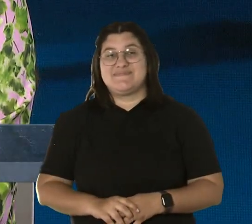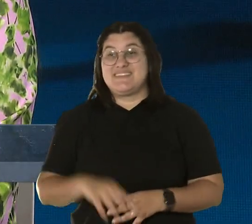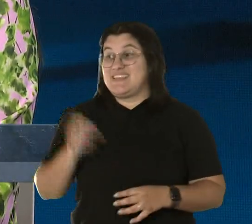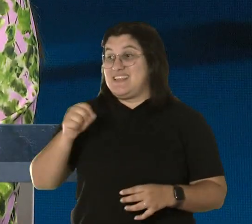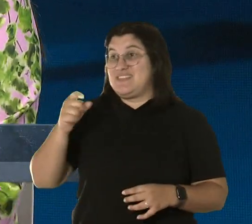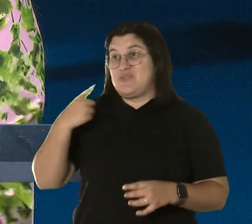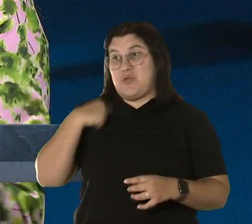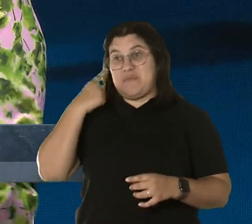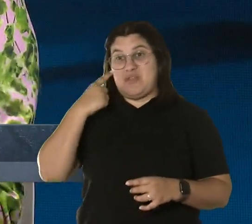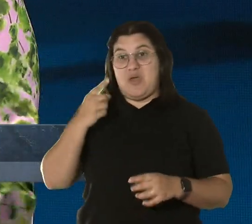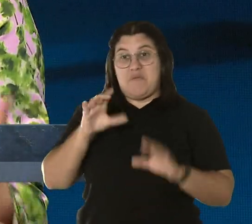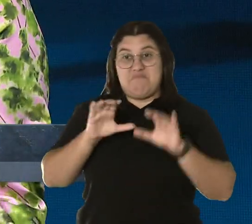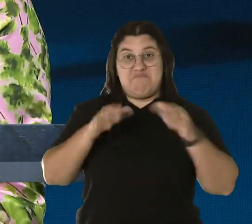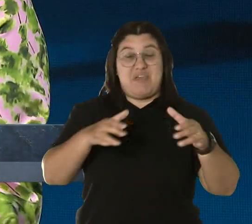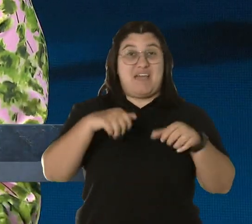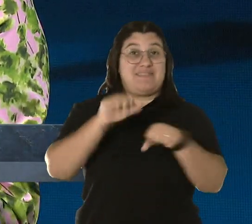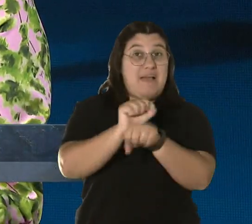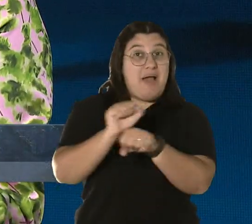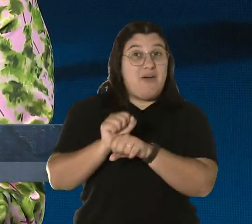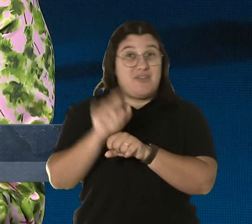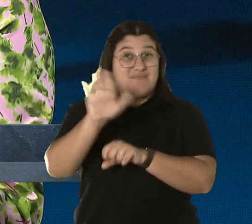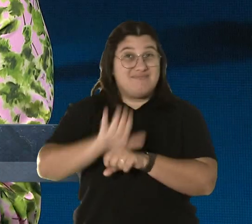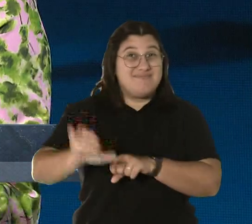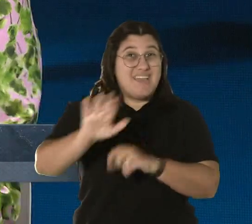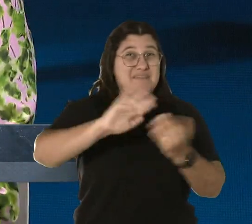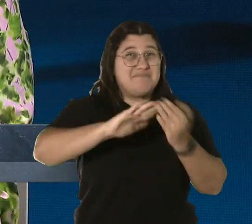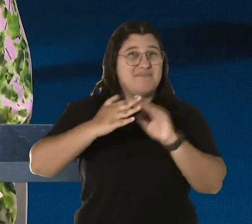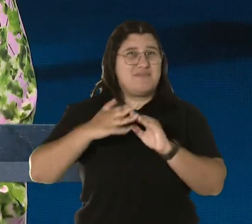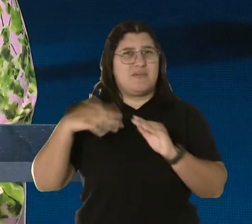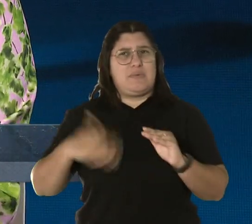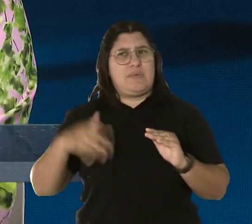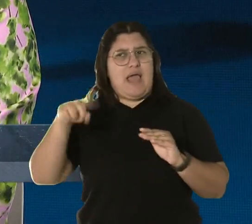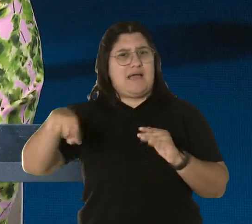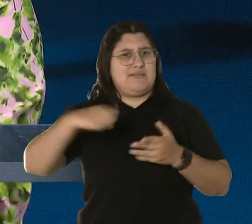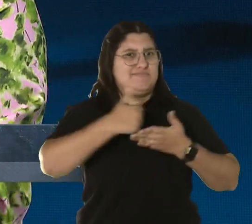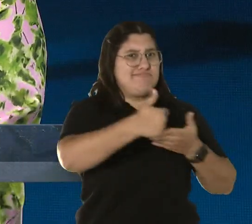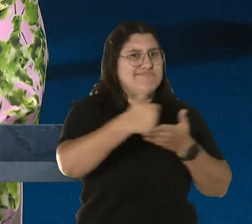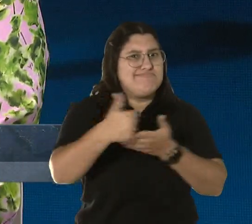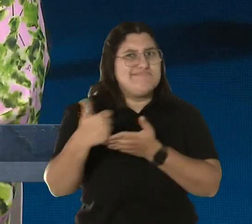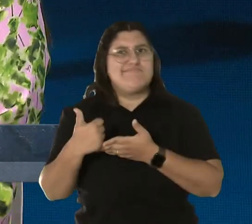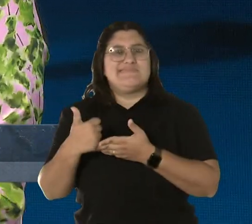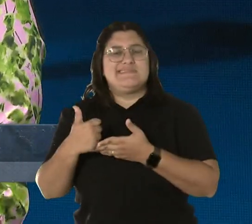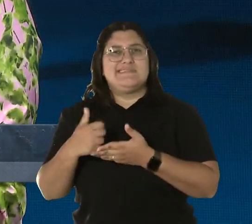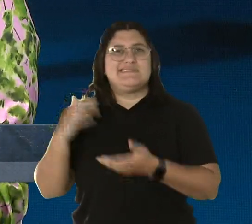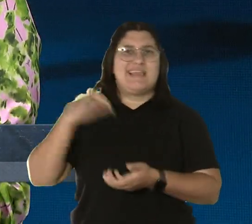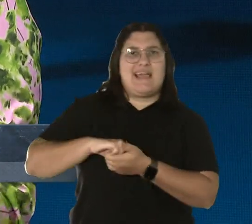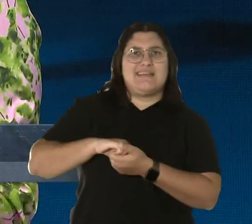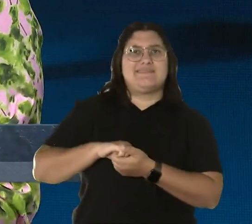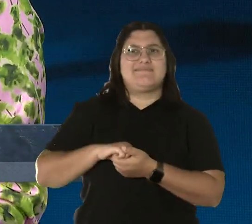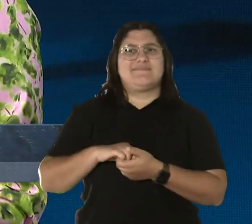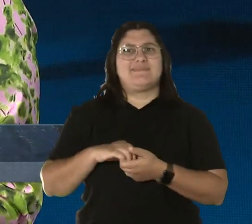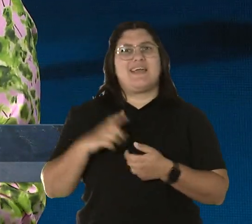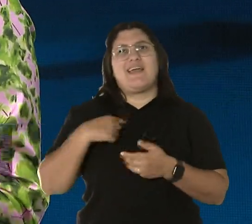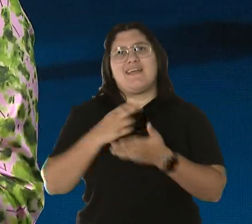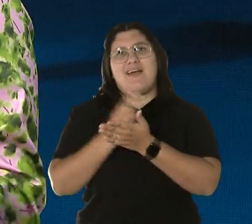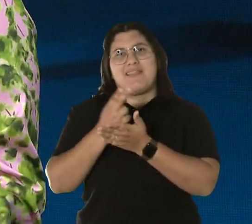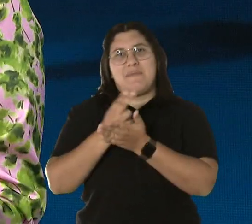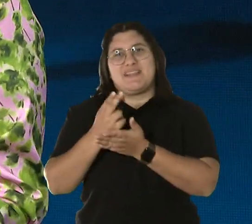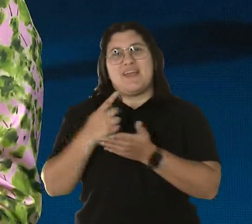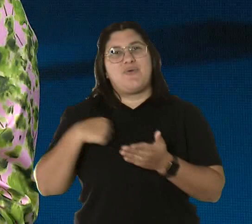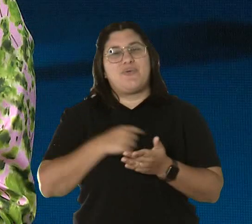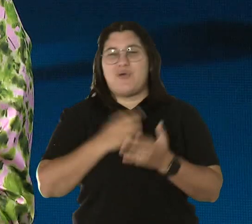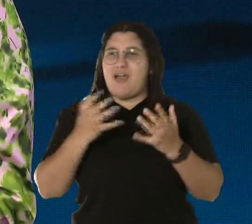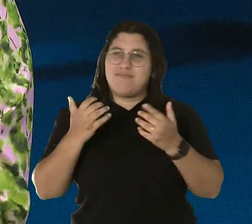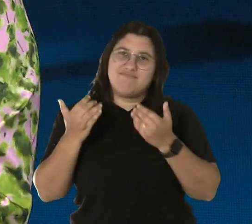clase trabajadora y el pueblo en general es un pueblo que se ayuda entre sí y que, claro, y que sinceramente queremos todos echar